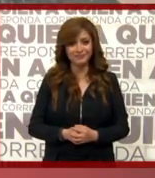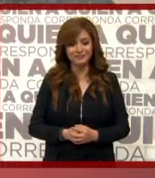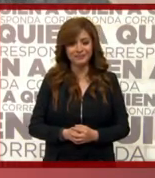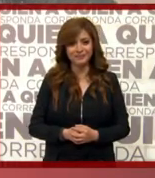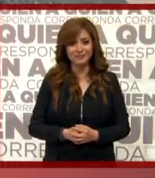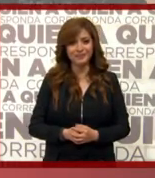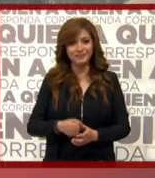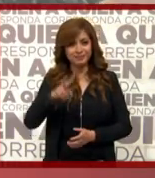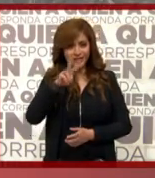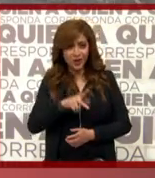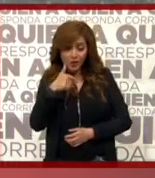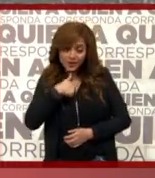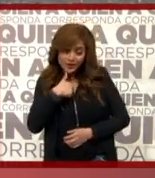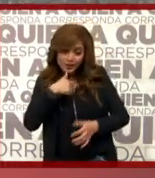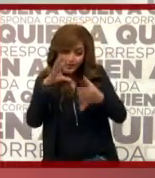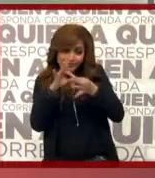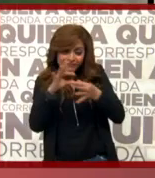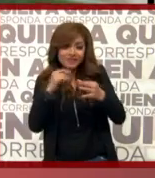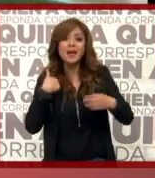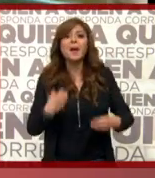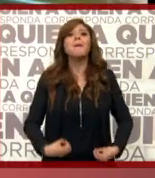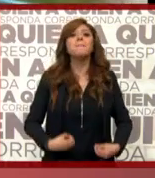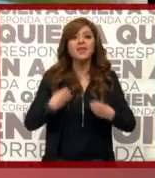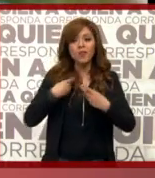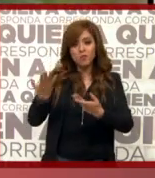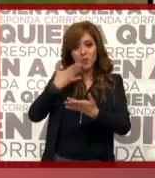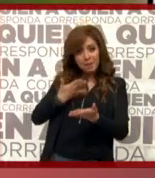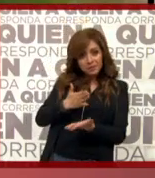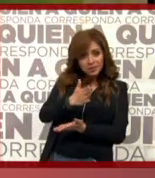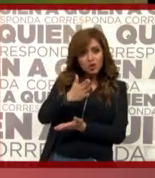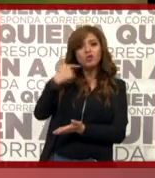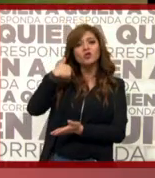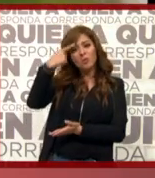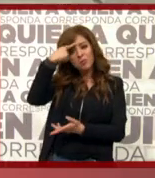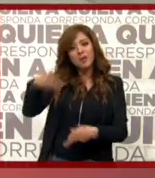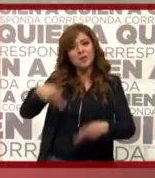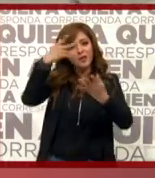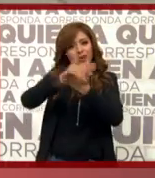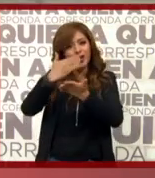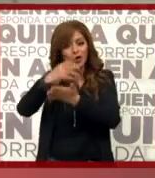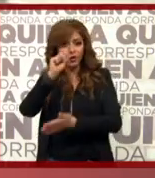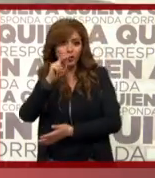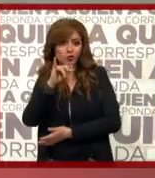oportunidades digo si la vida te da salmones Pon un negocio de Sushi